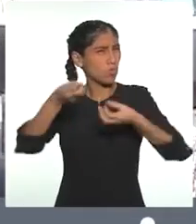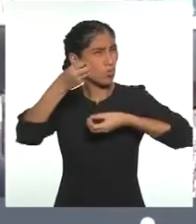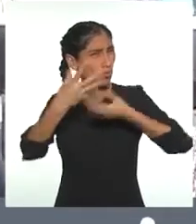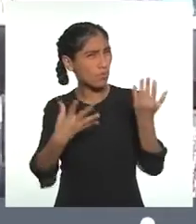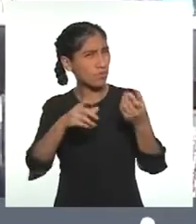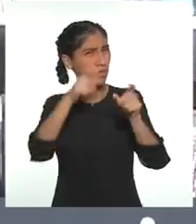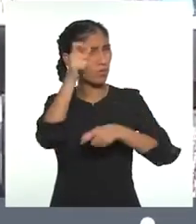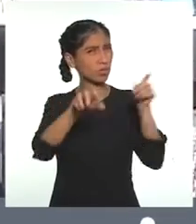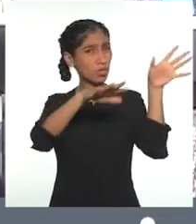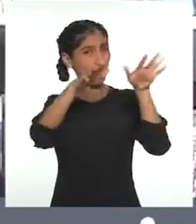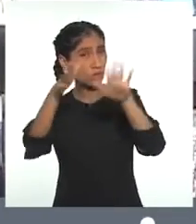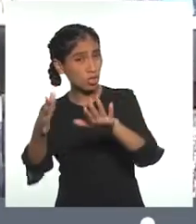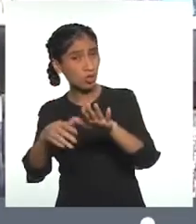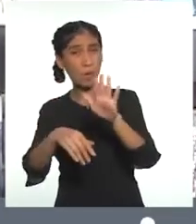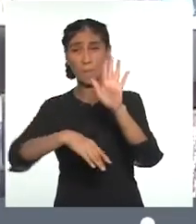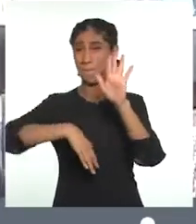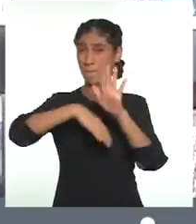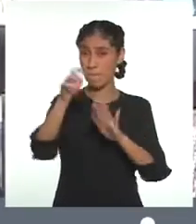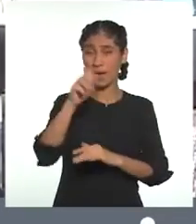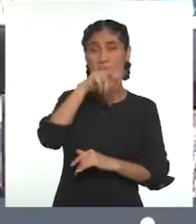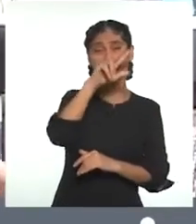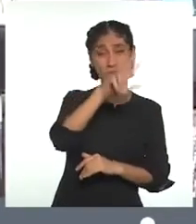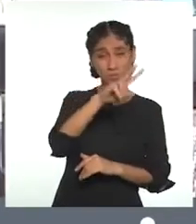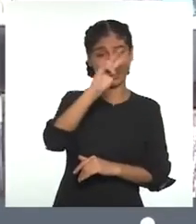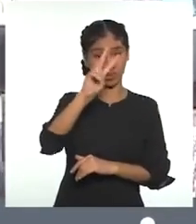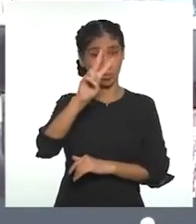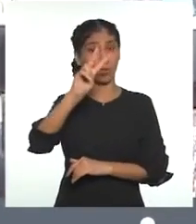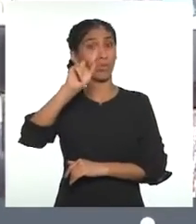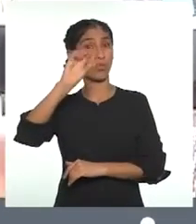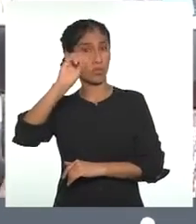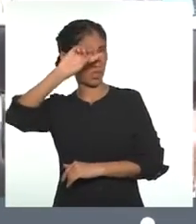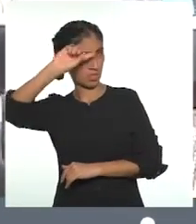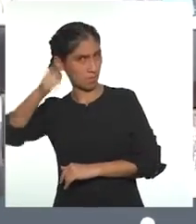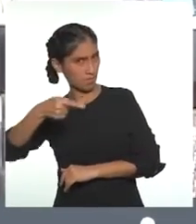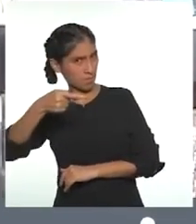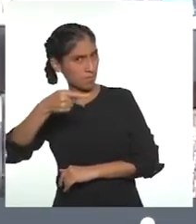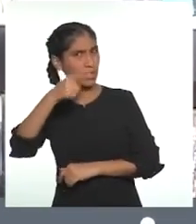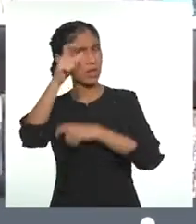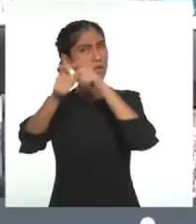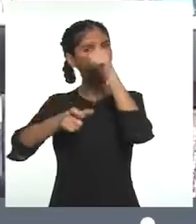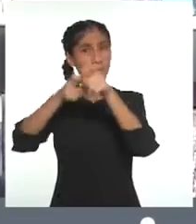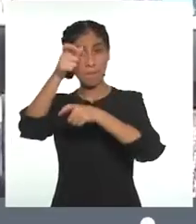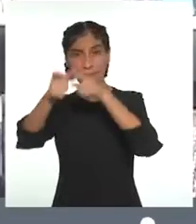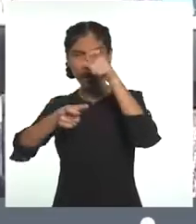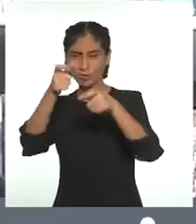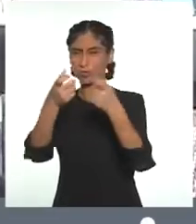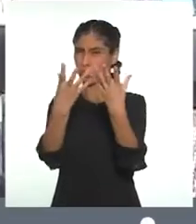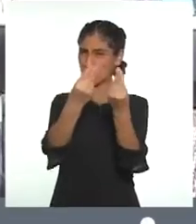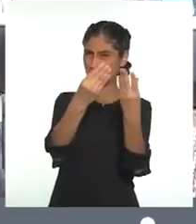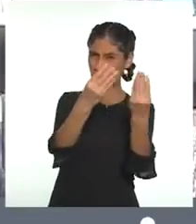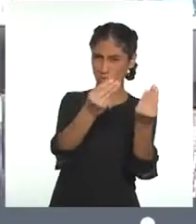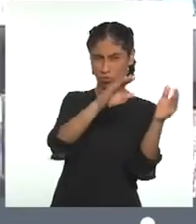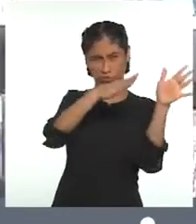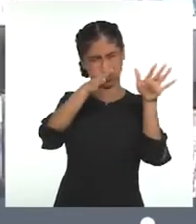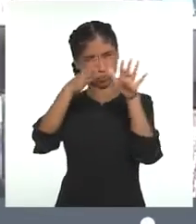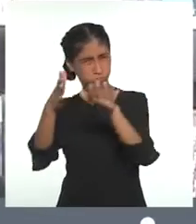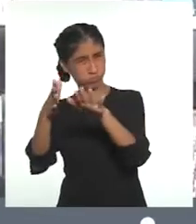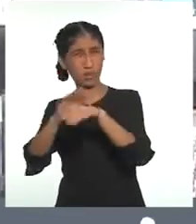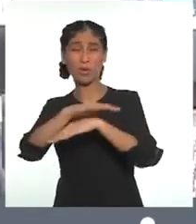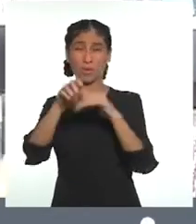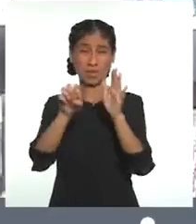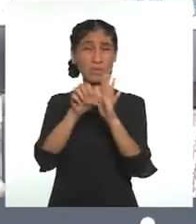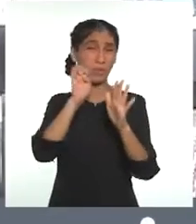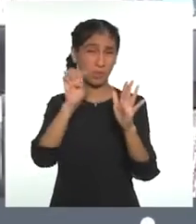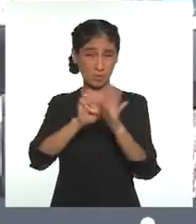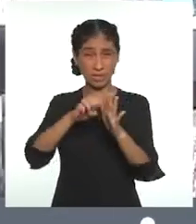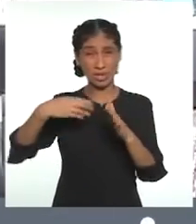la alarmante cifra de más de 320.000 casos en todo el país, llegando a afectar la